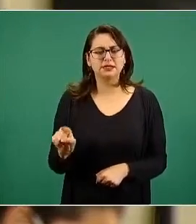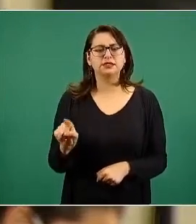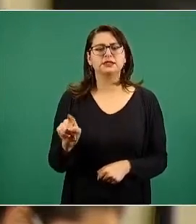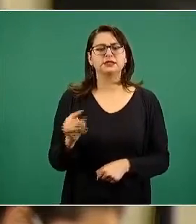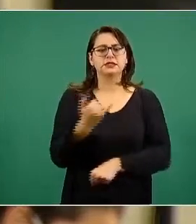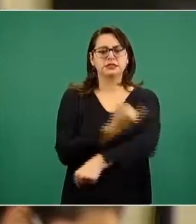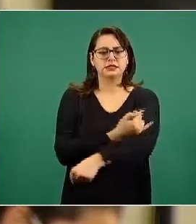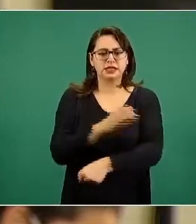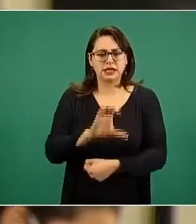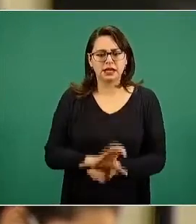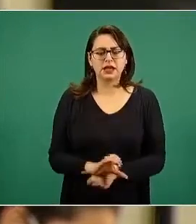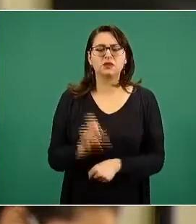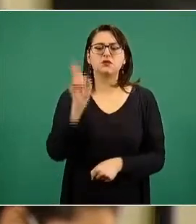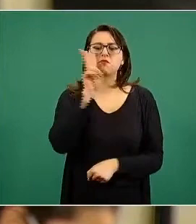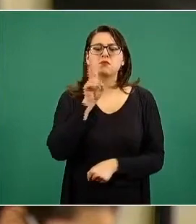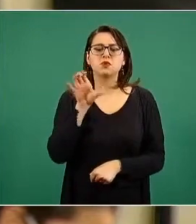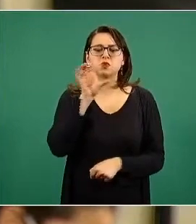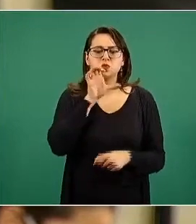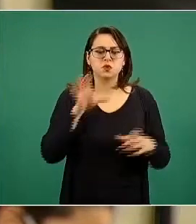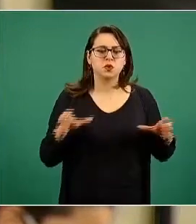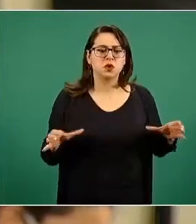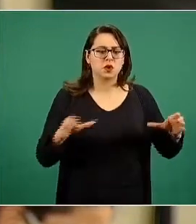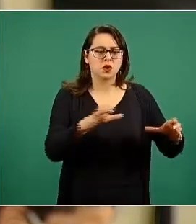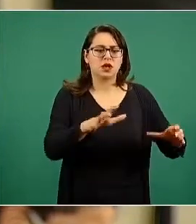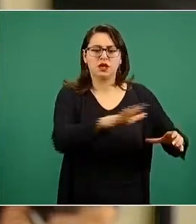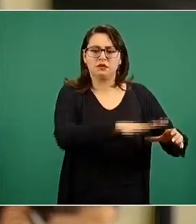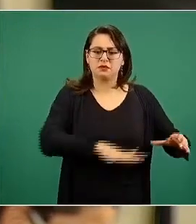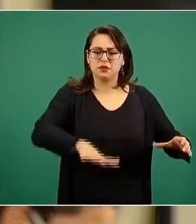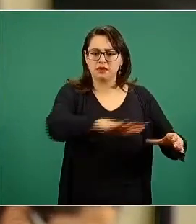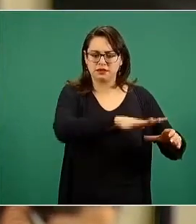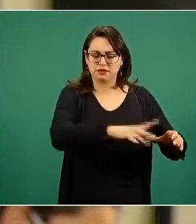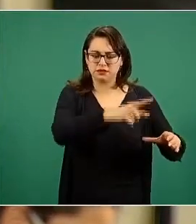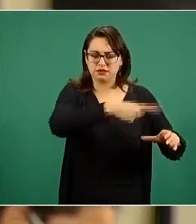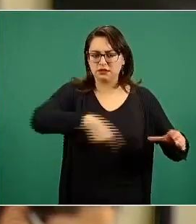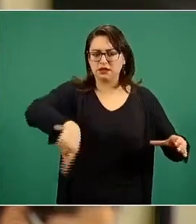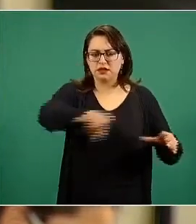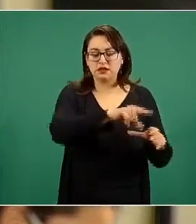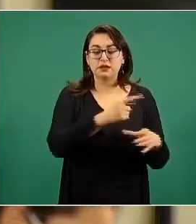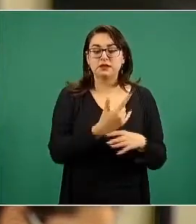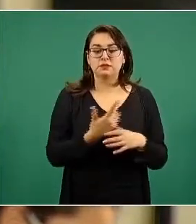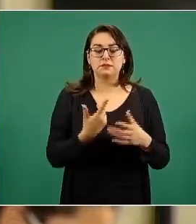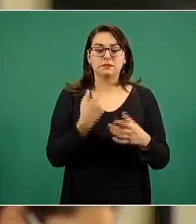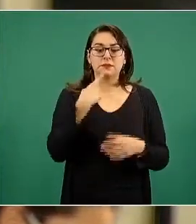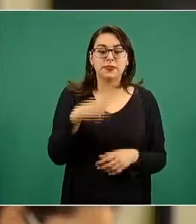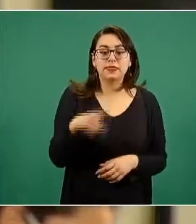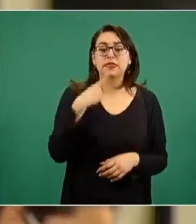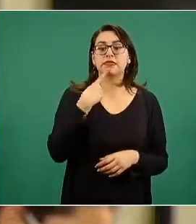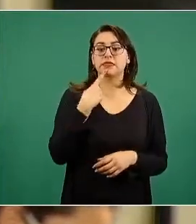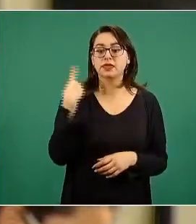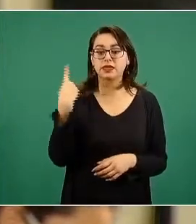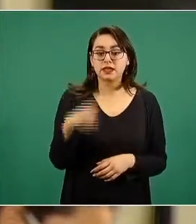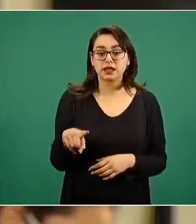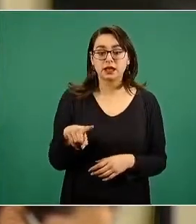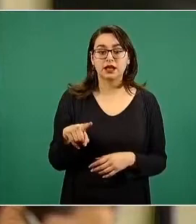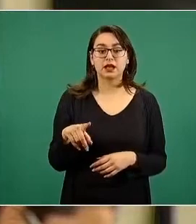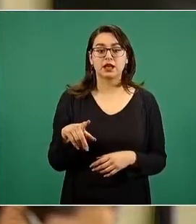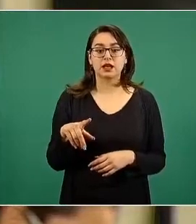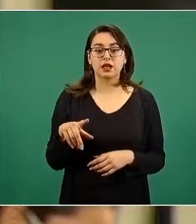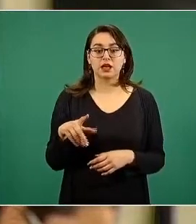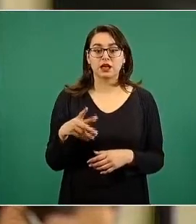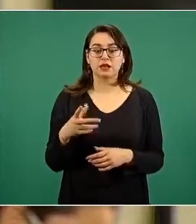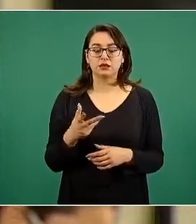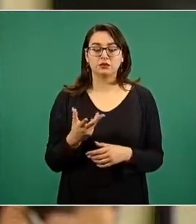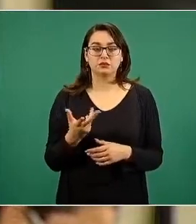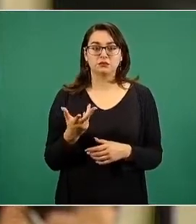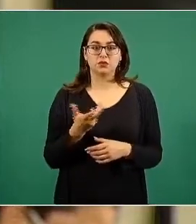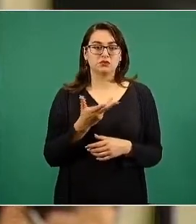Carranza, en donde se está señalando una situación de vecinos o de, ya no sabemos cómo